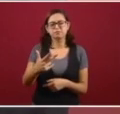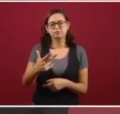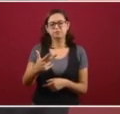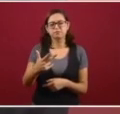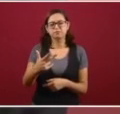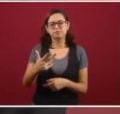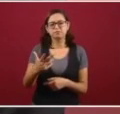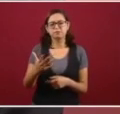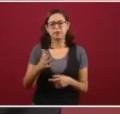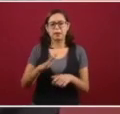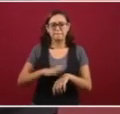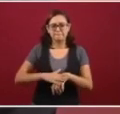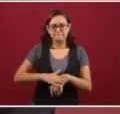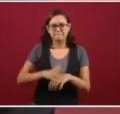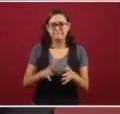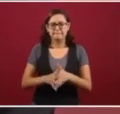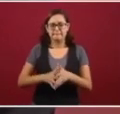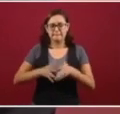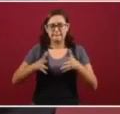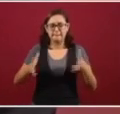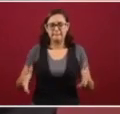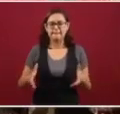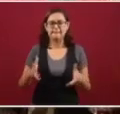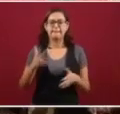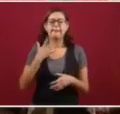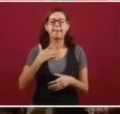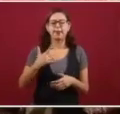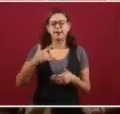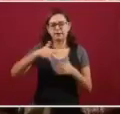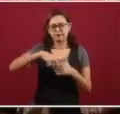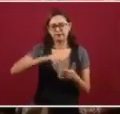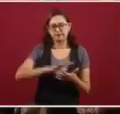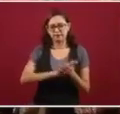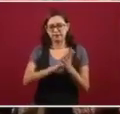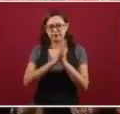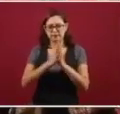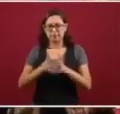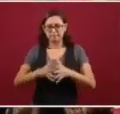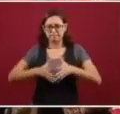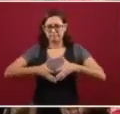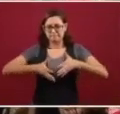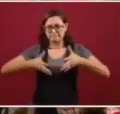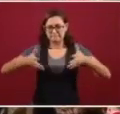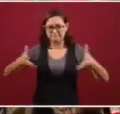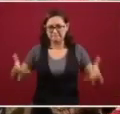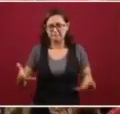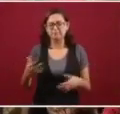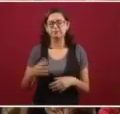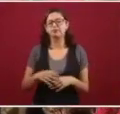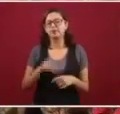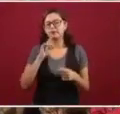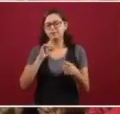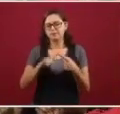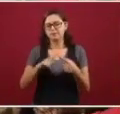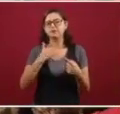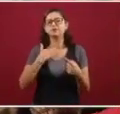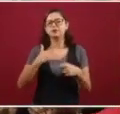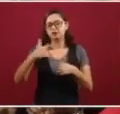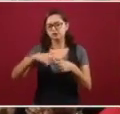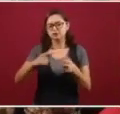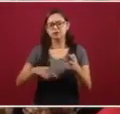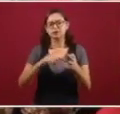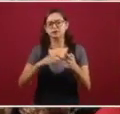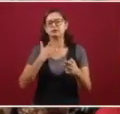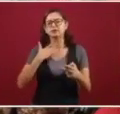la producción de combustibles, de gasolinas, de diésel,